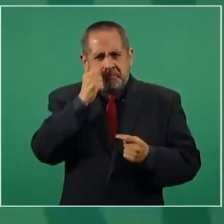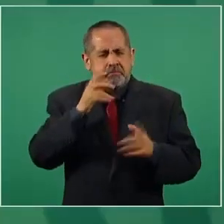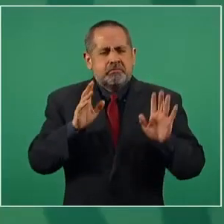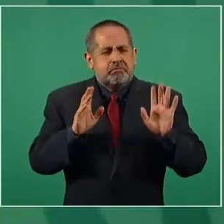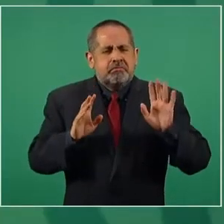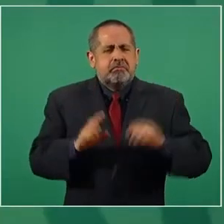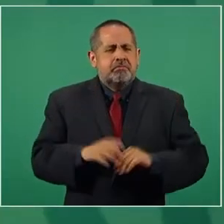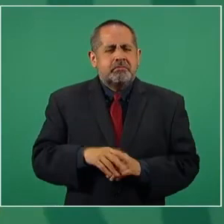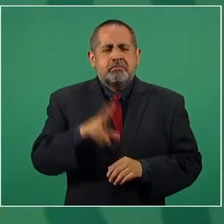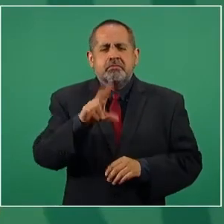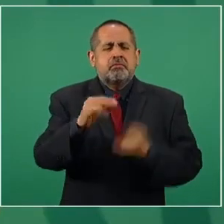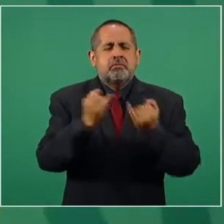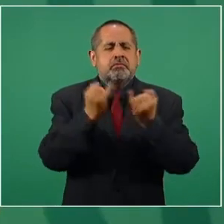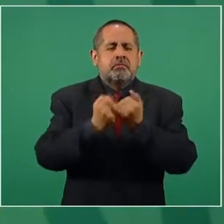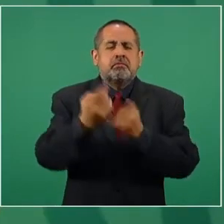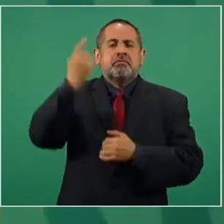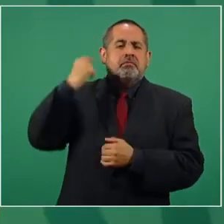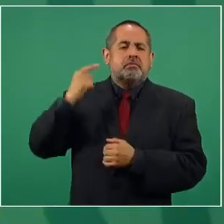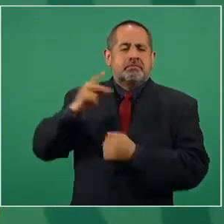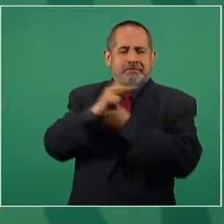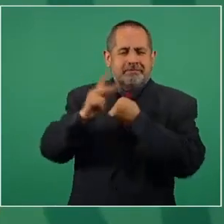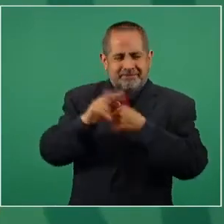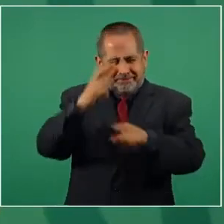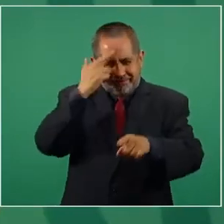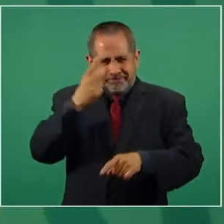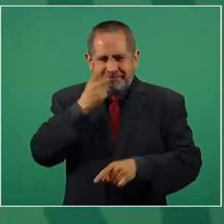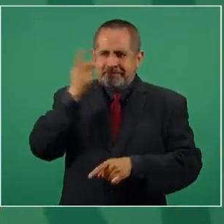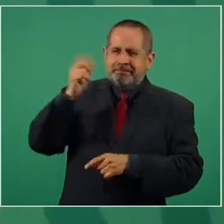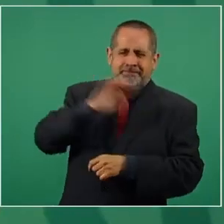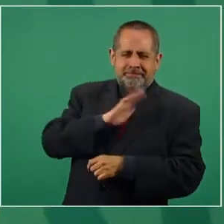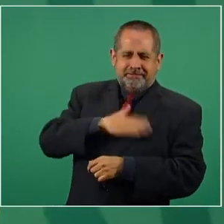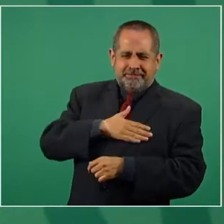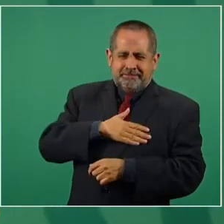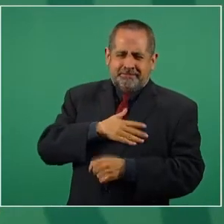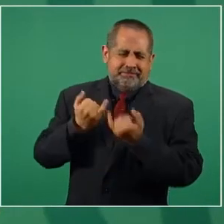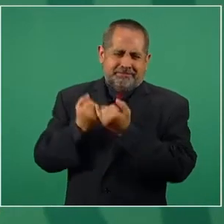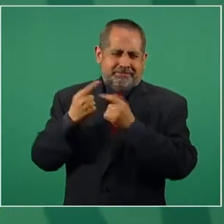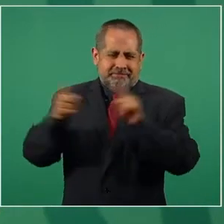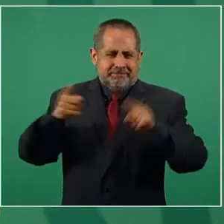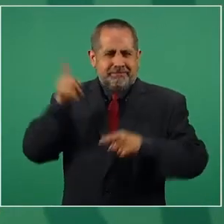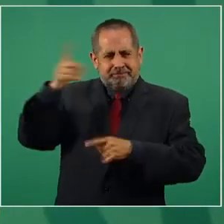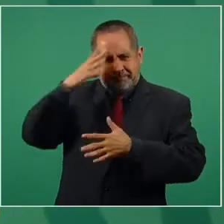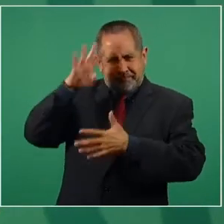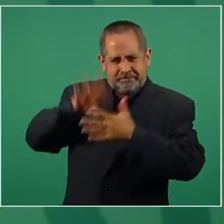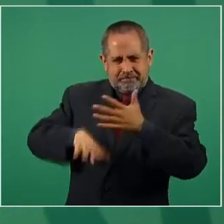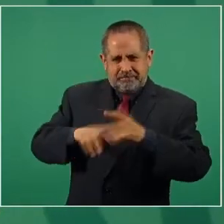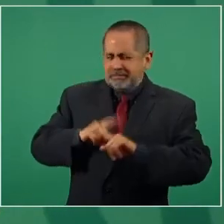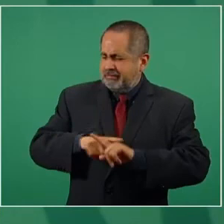No es como en otros países, lo que decía yo de España, de Barcelona,